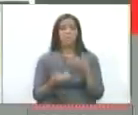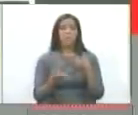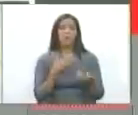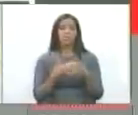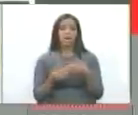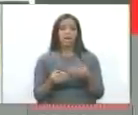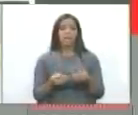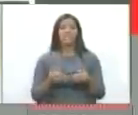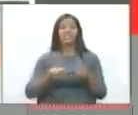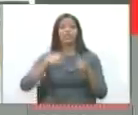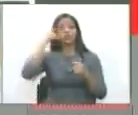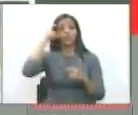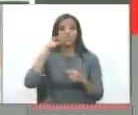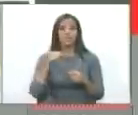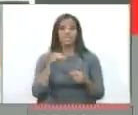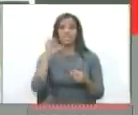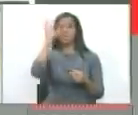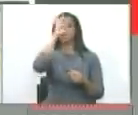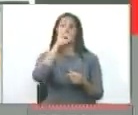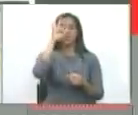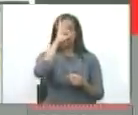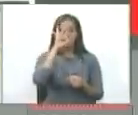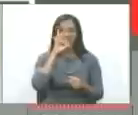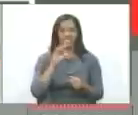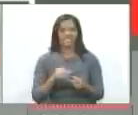día le dije, Porky,